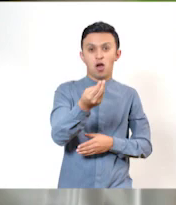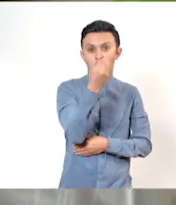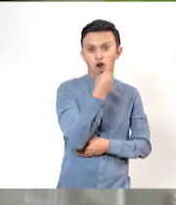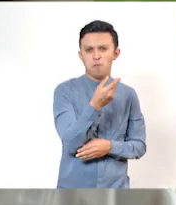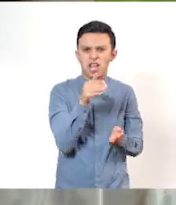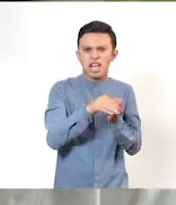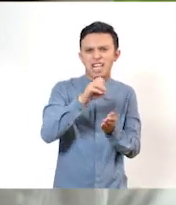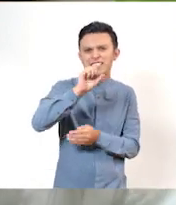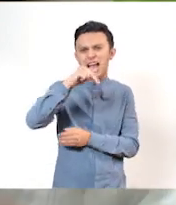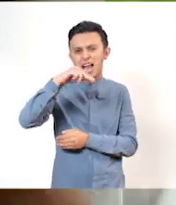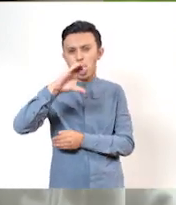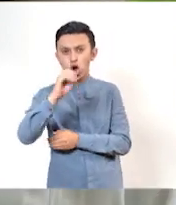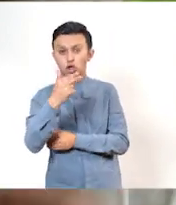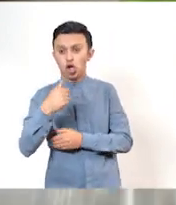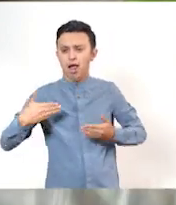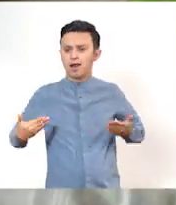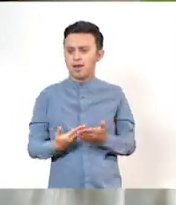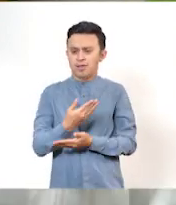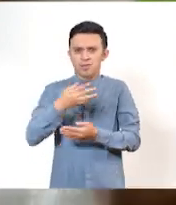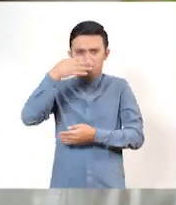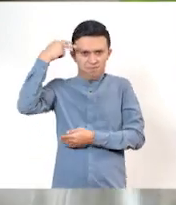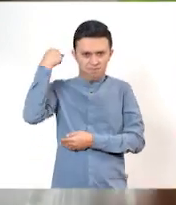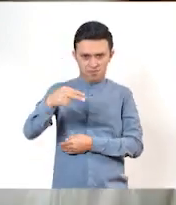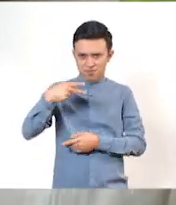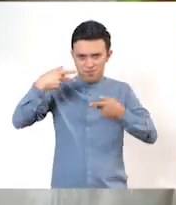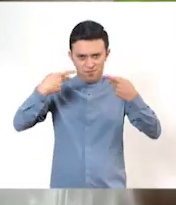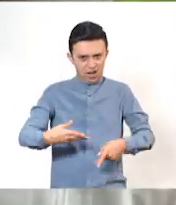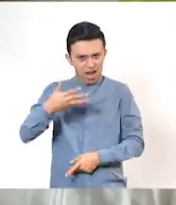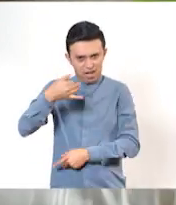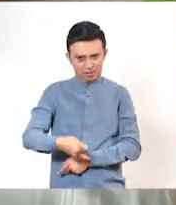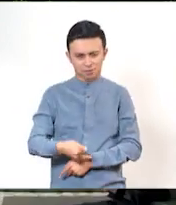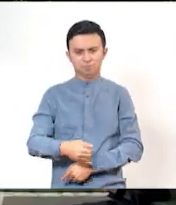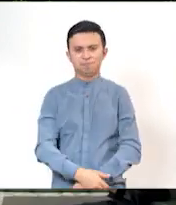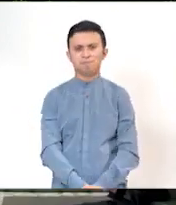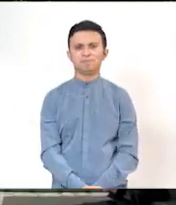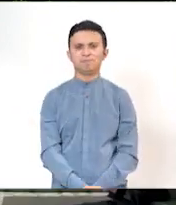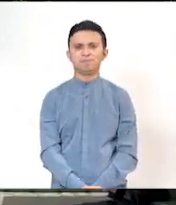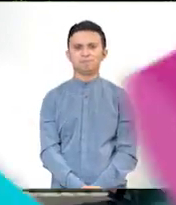saboreamos el sancocho, porque nacimos jarochos de jimba y de bajareque.